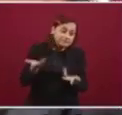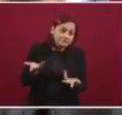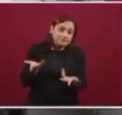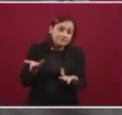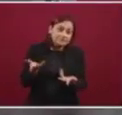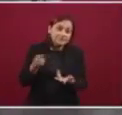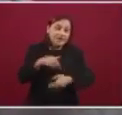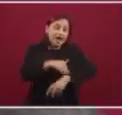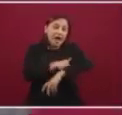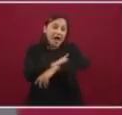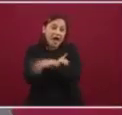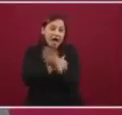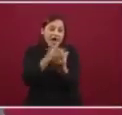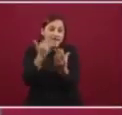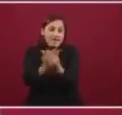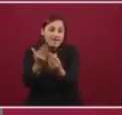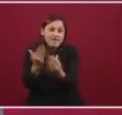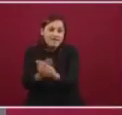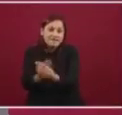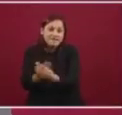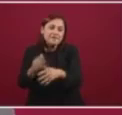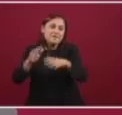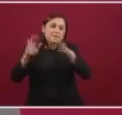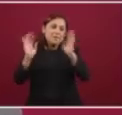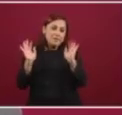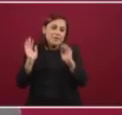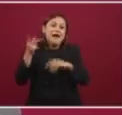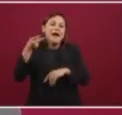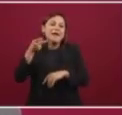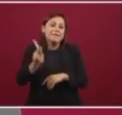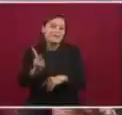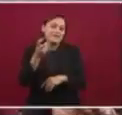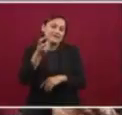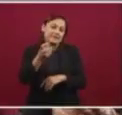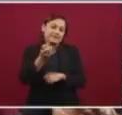pero pues es un trabajo de investigación